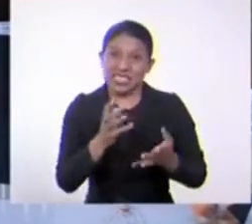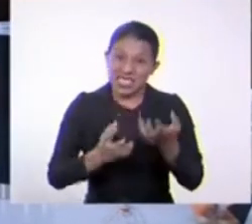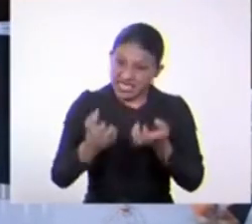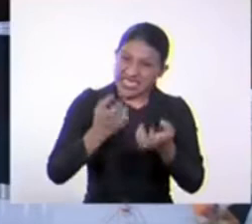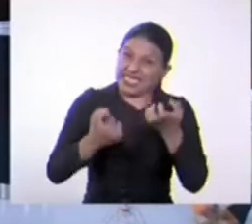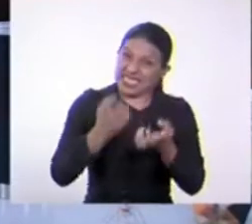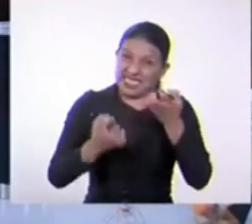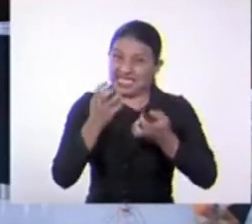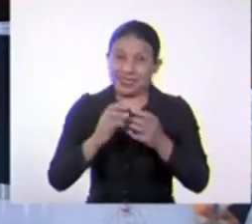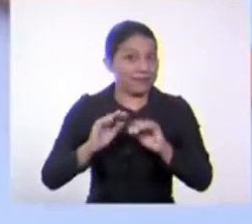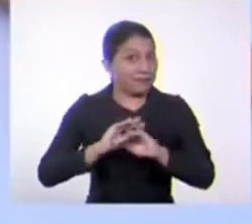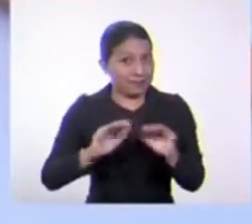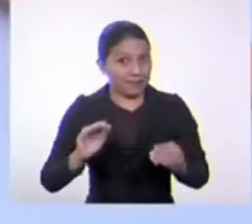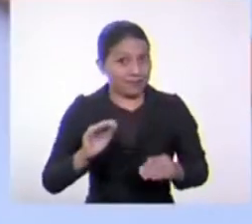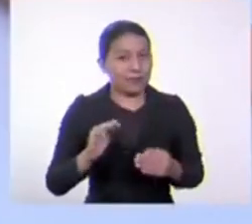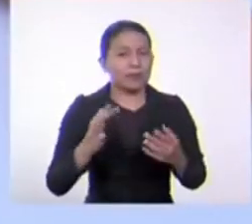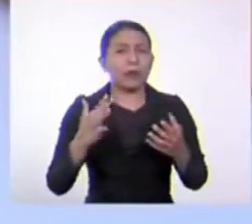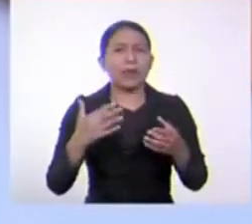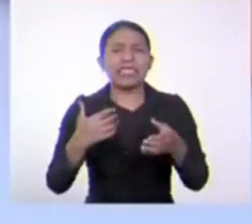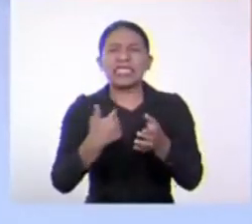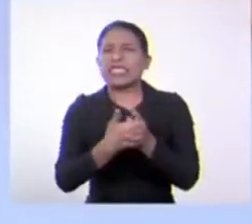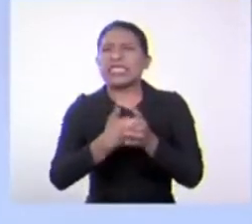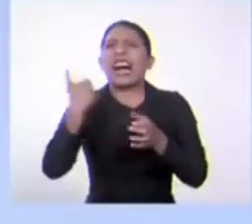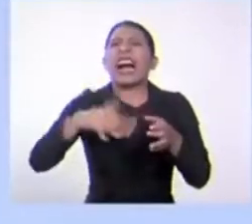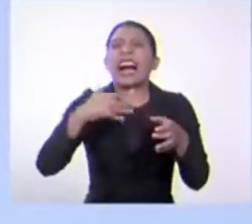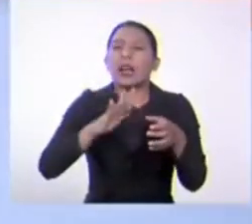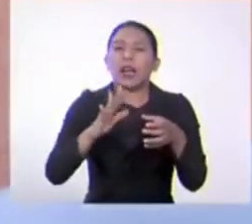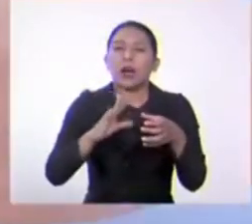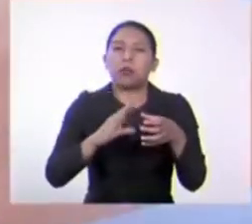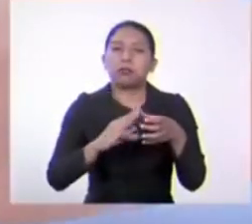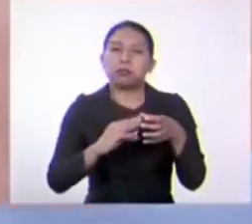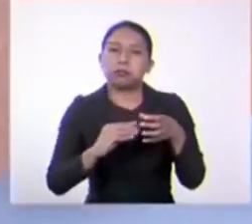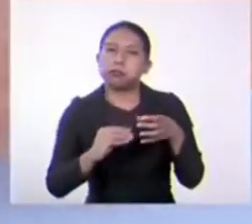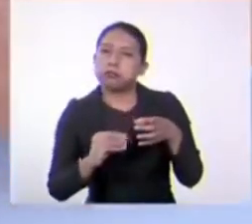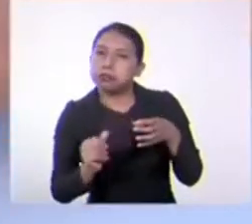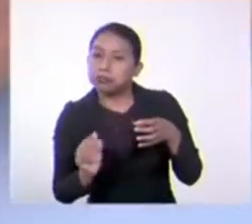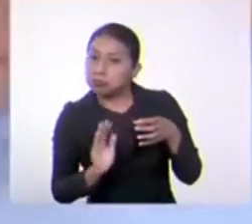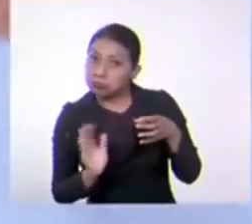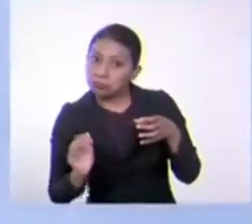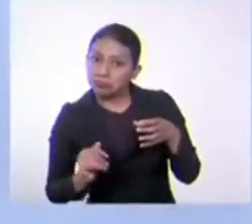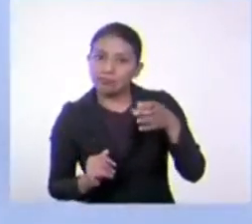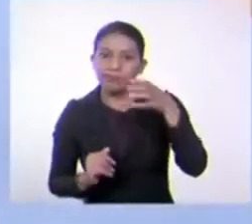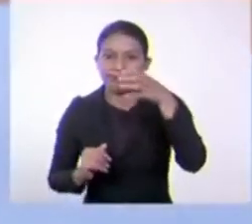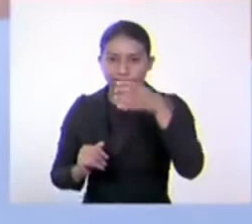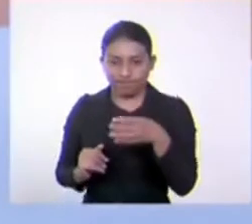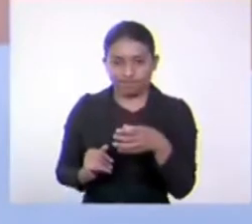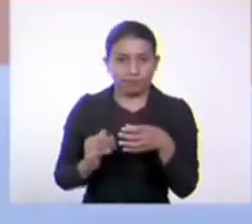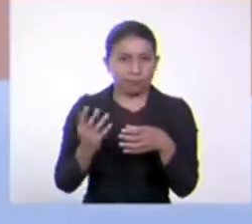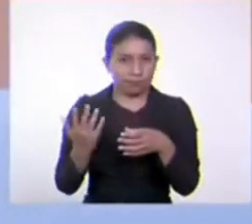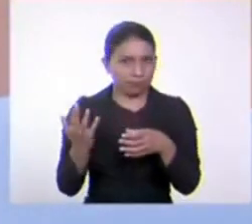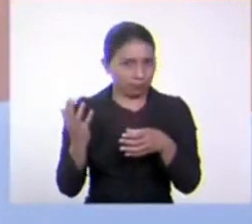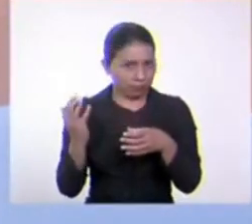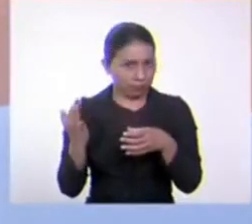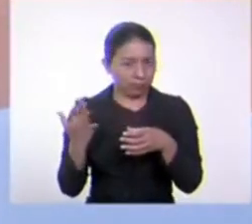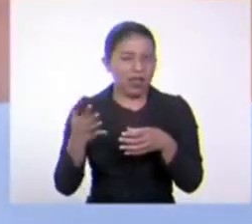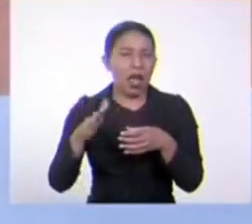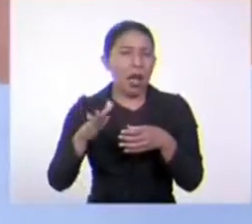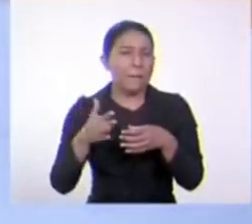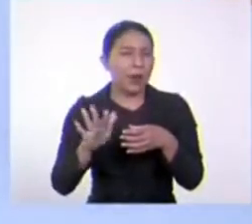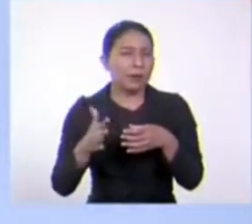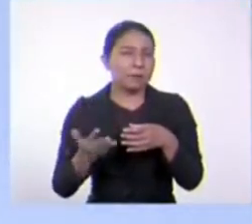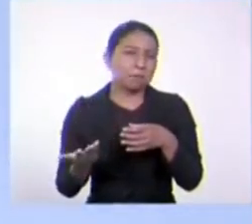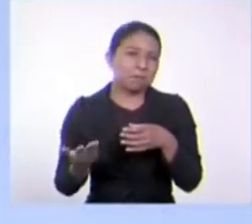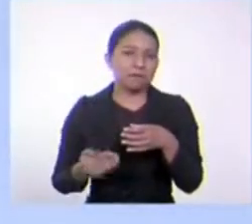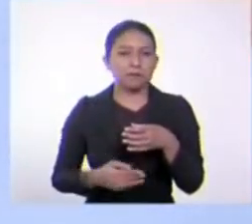temperatura, vamos a dejar que enfríe. Cuando enfríe, vamos a esperar a que llegue hasta